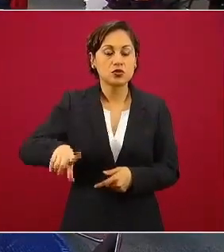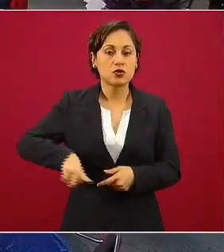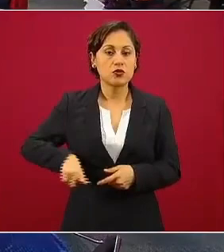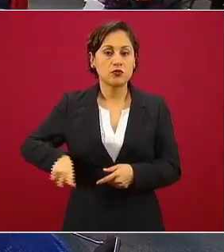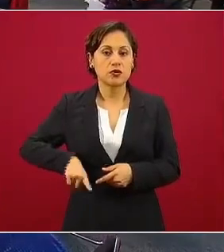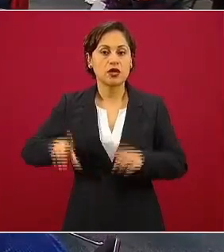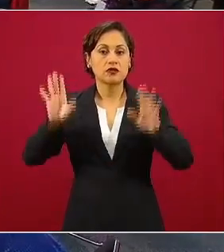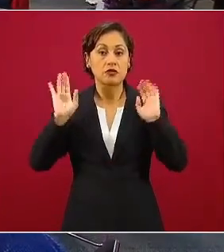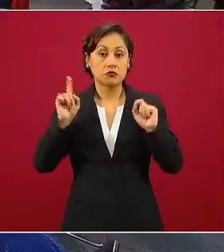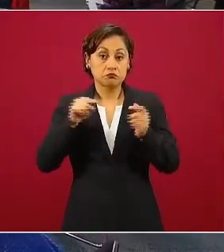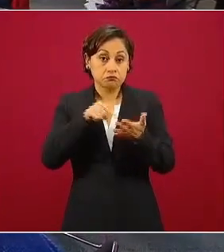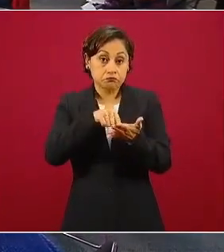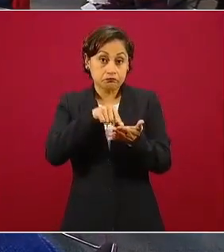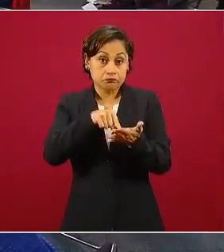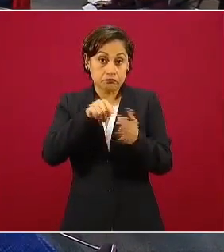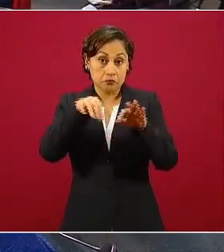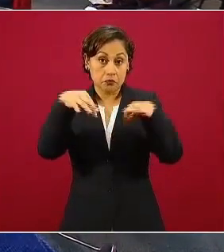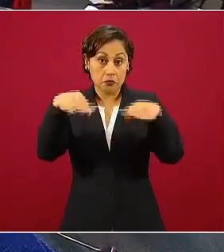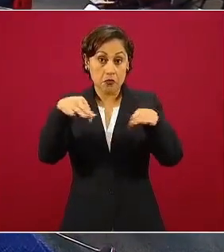su campaña.